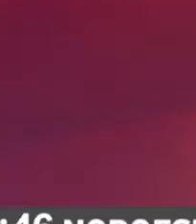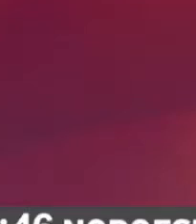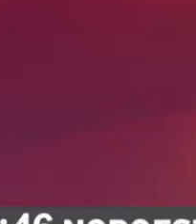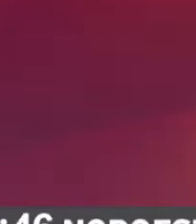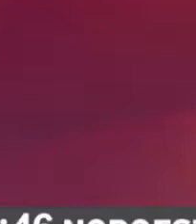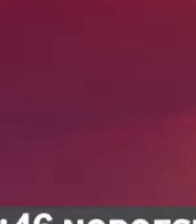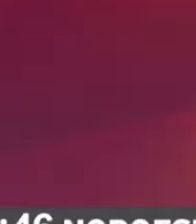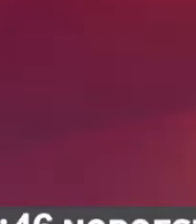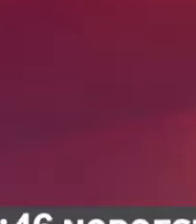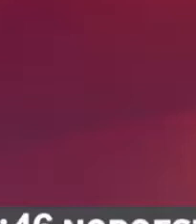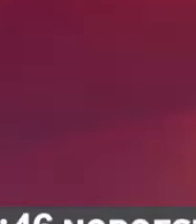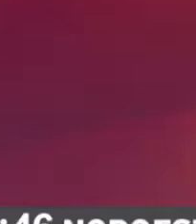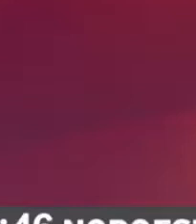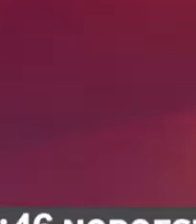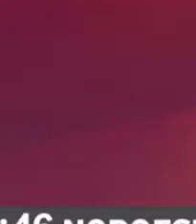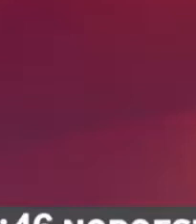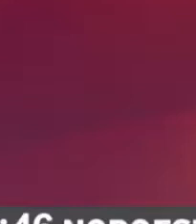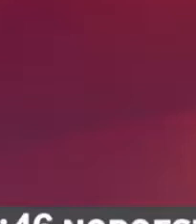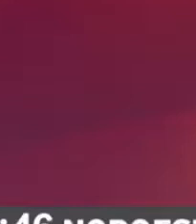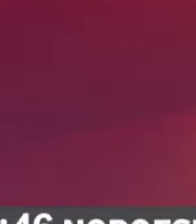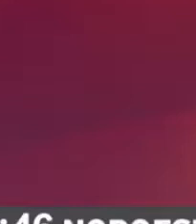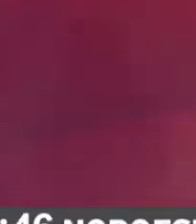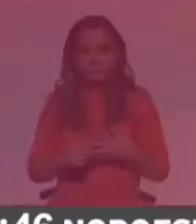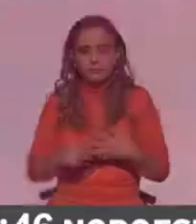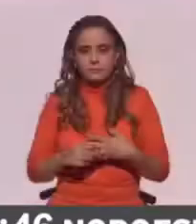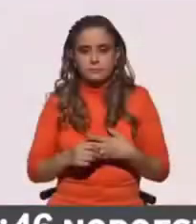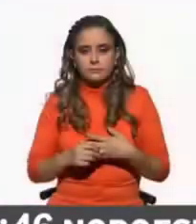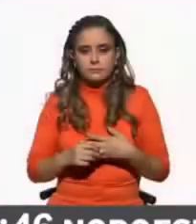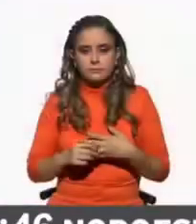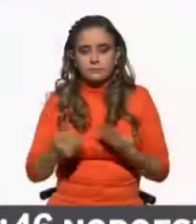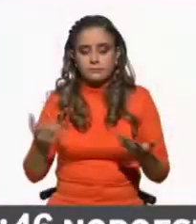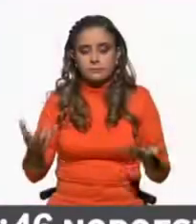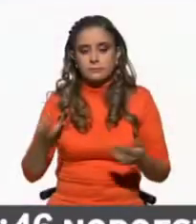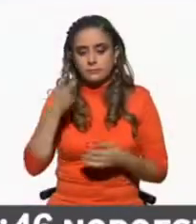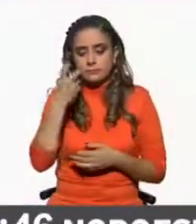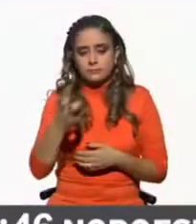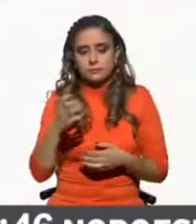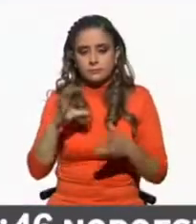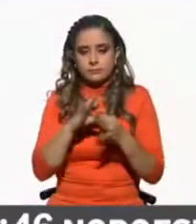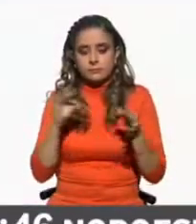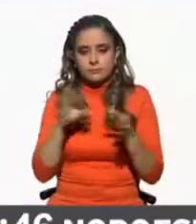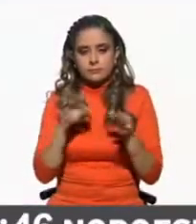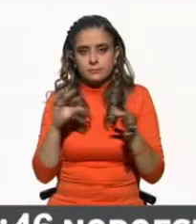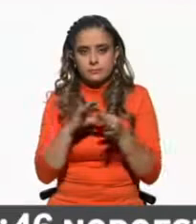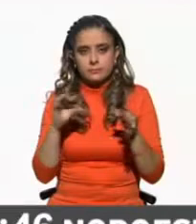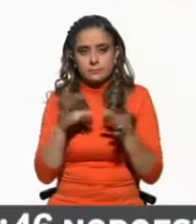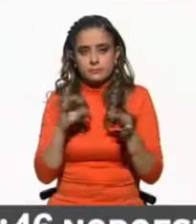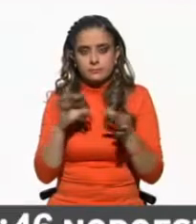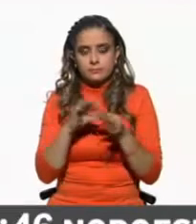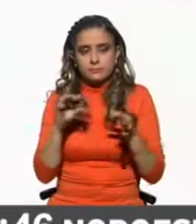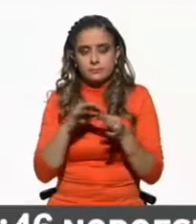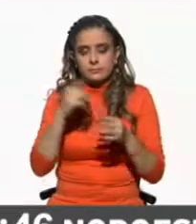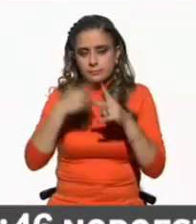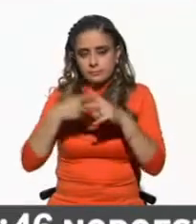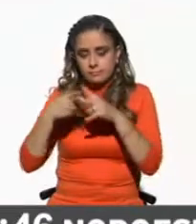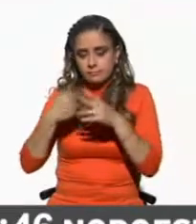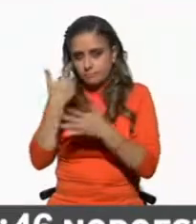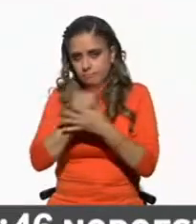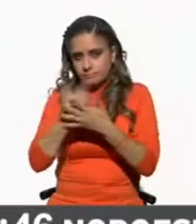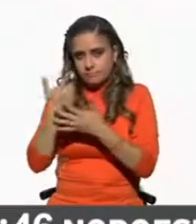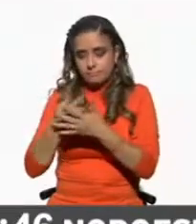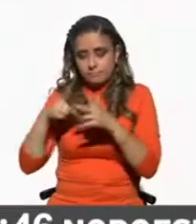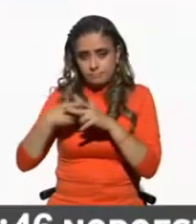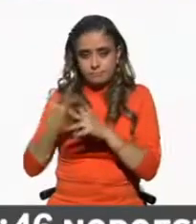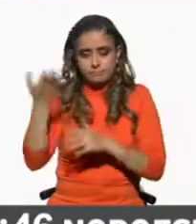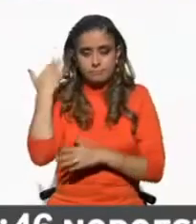poderes de la Unión. De hecho, si ves el no sabe, es un dato que en esta medición que empezamos en junio